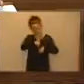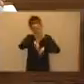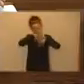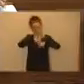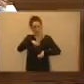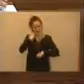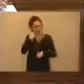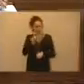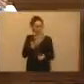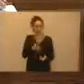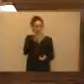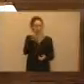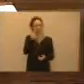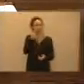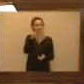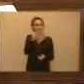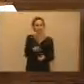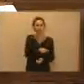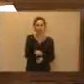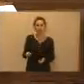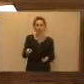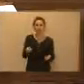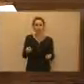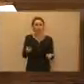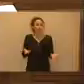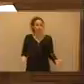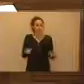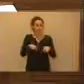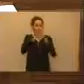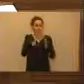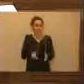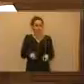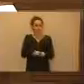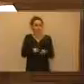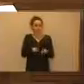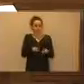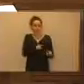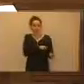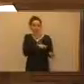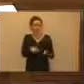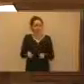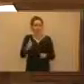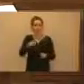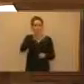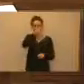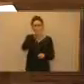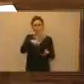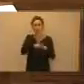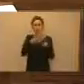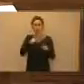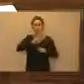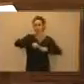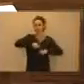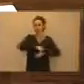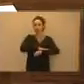cuáles son los casos que son correctos, cuáles no, y que ustedes les digan a esos militantes socialistas, como se lo podrían decir a algunos exministros